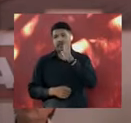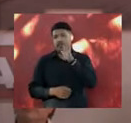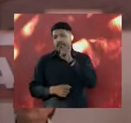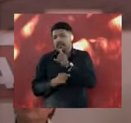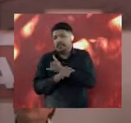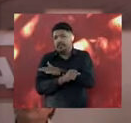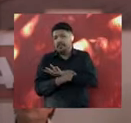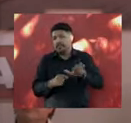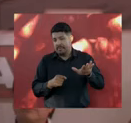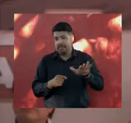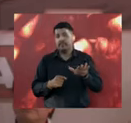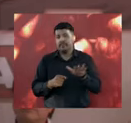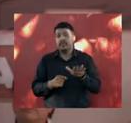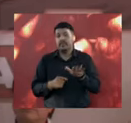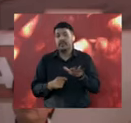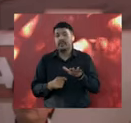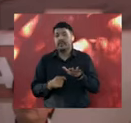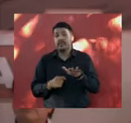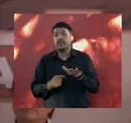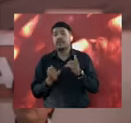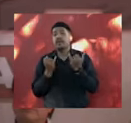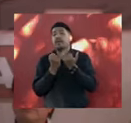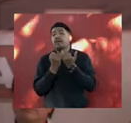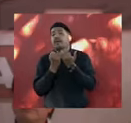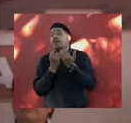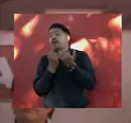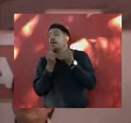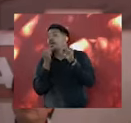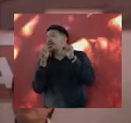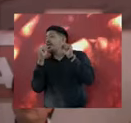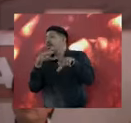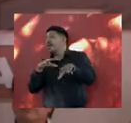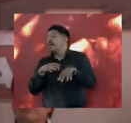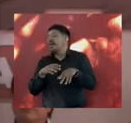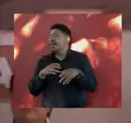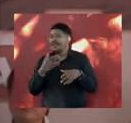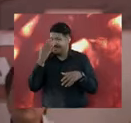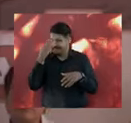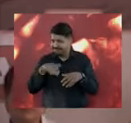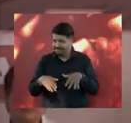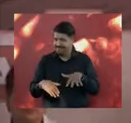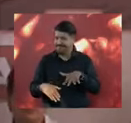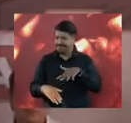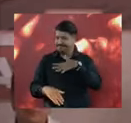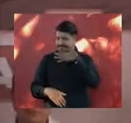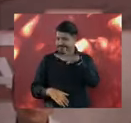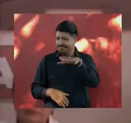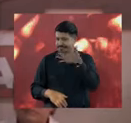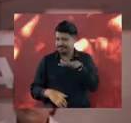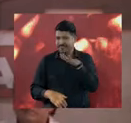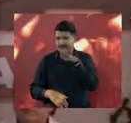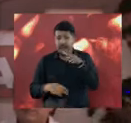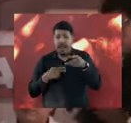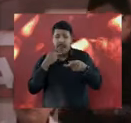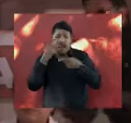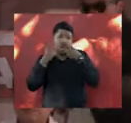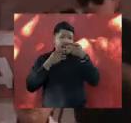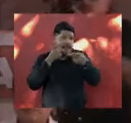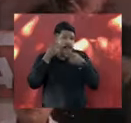están cruzados de brazos. Ya ven la campaña que traen de calumnias,